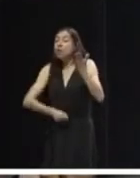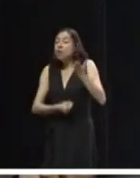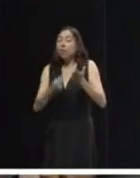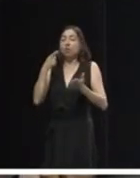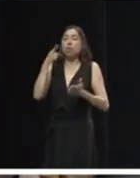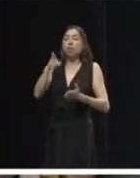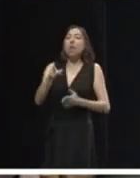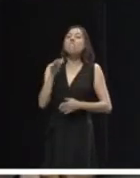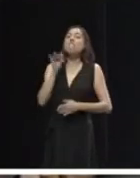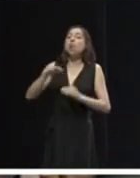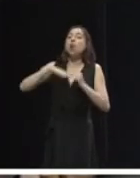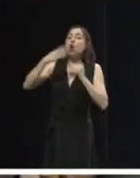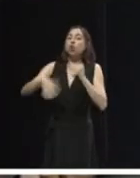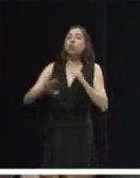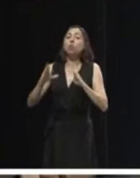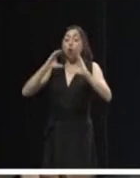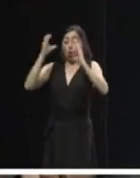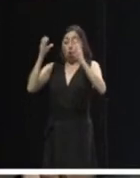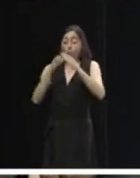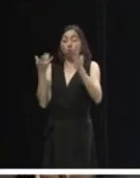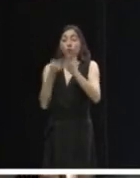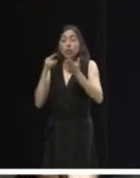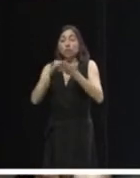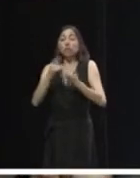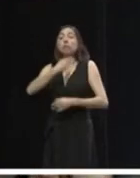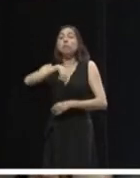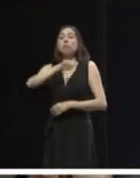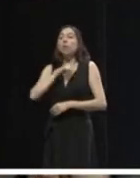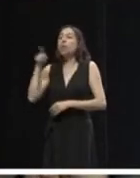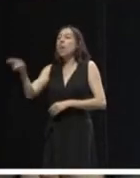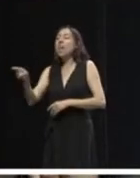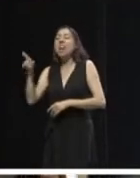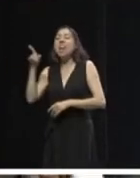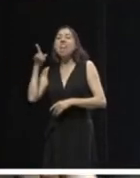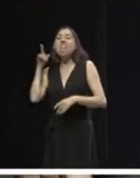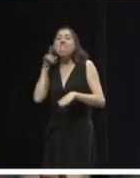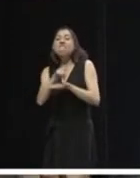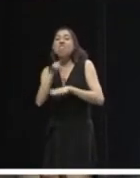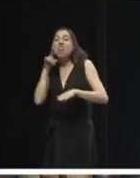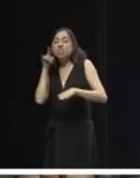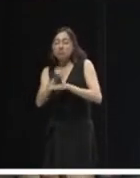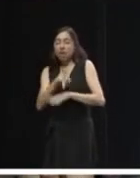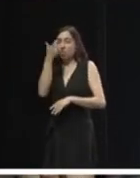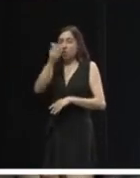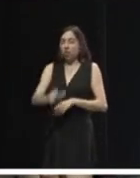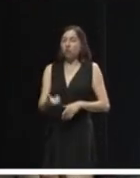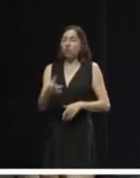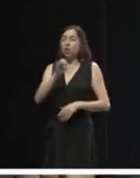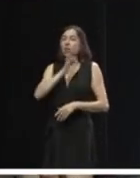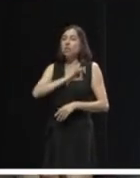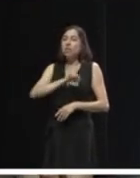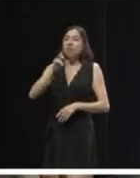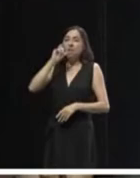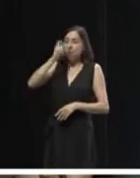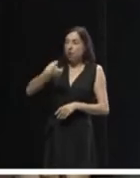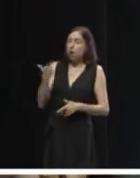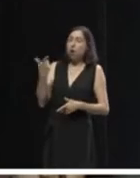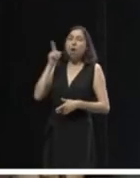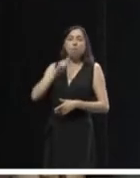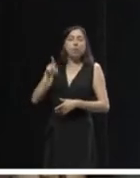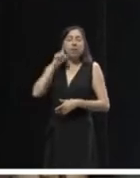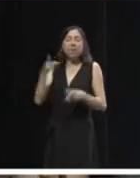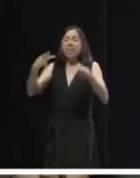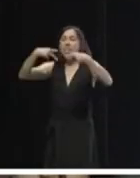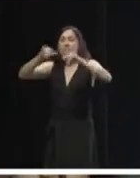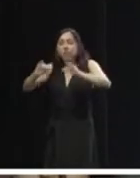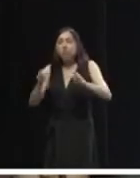el conjunto del sistema español, está falseando los datos. Señor Feijóo, deje de mentir y de jugar con la vida de la